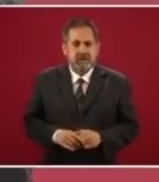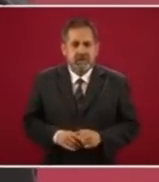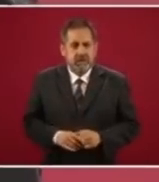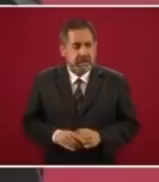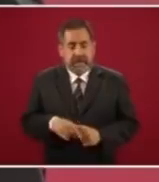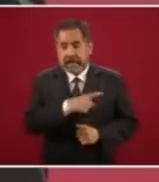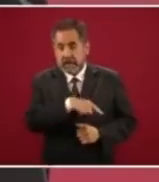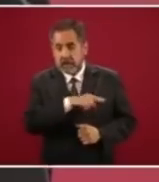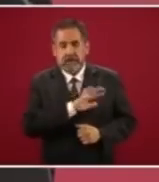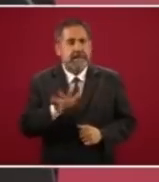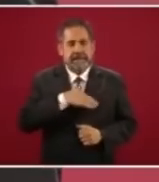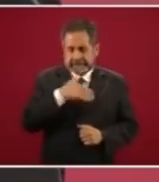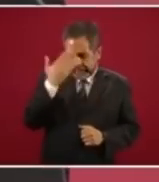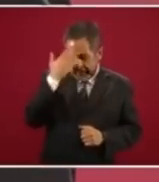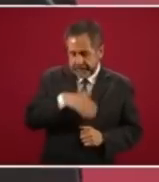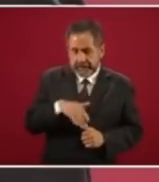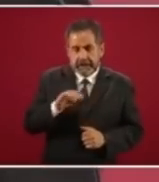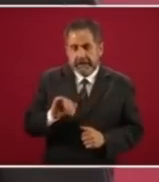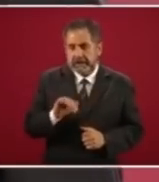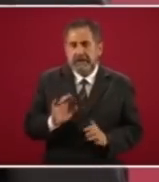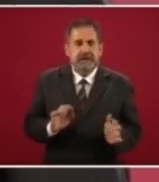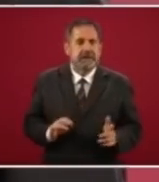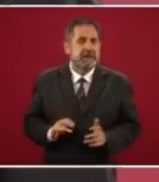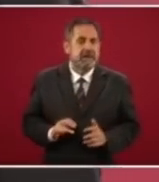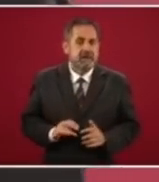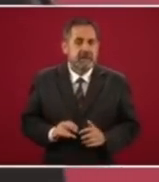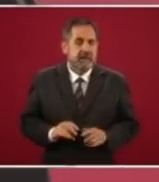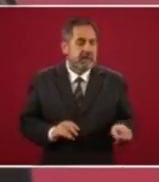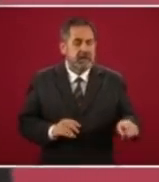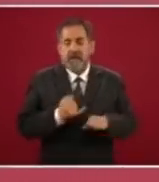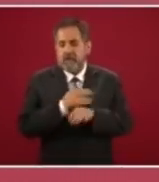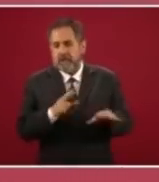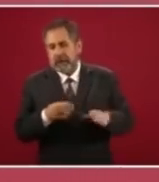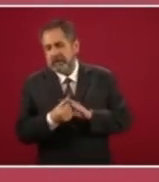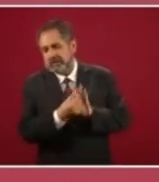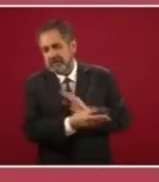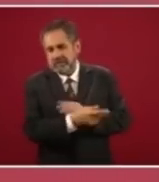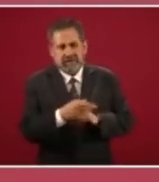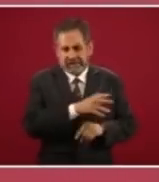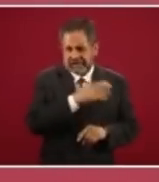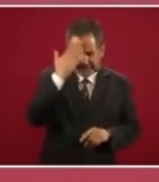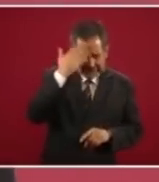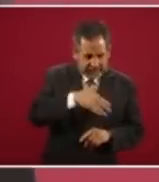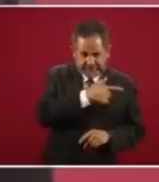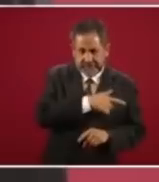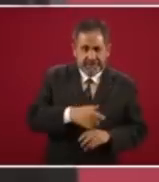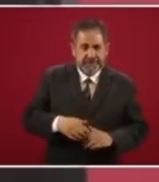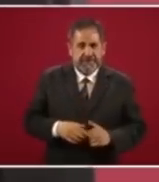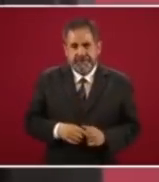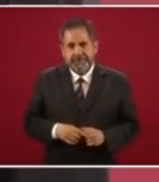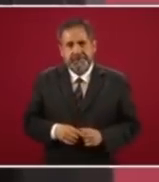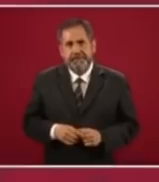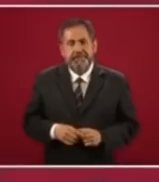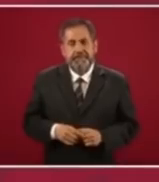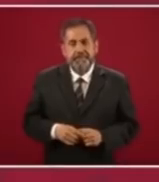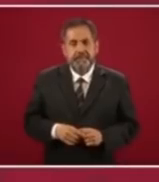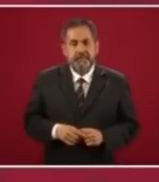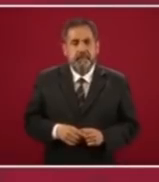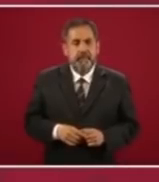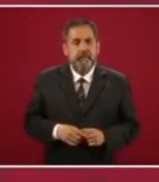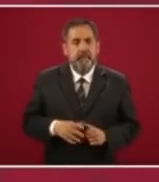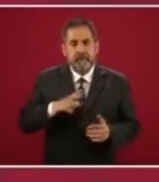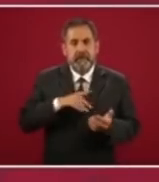Saben muy bien, porque tienen información, que